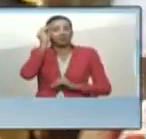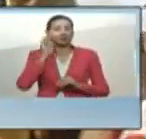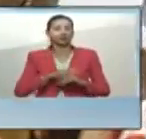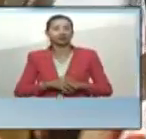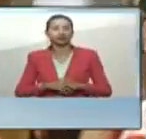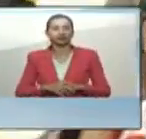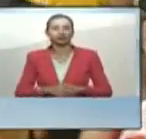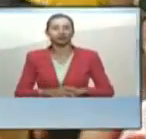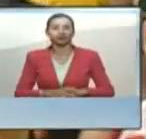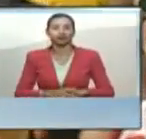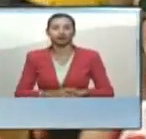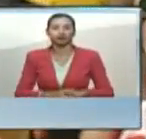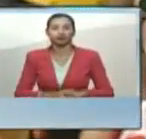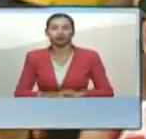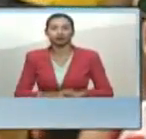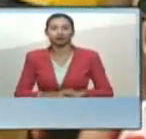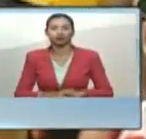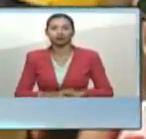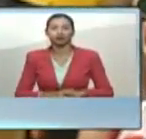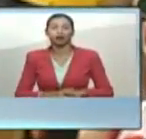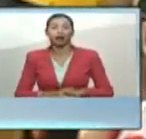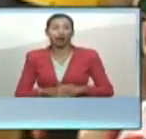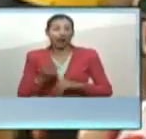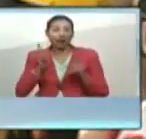abajo en la esquina, la de la manito.